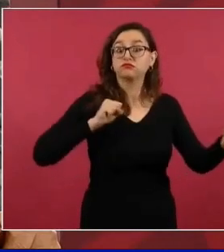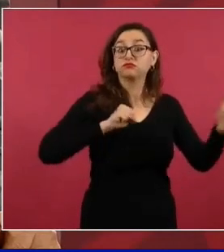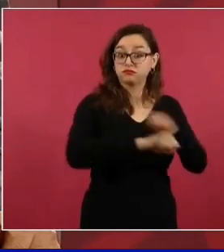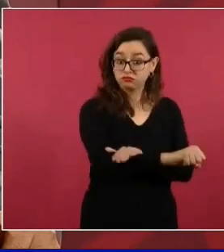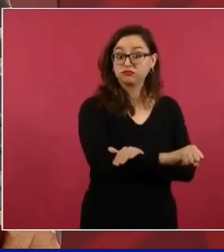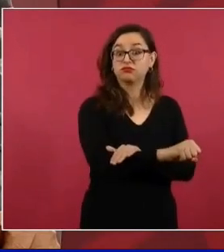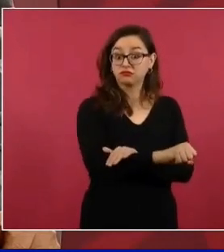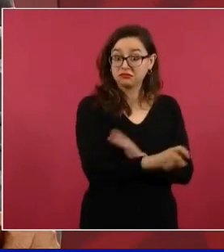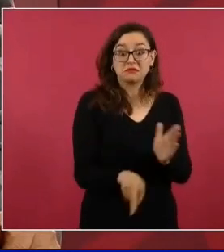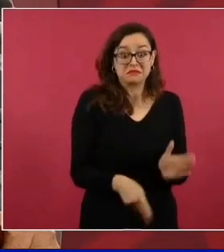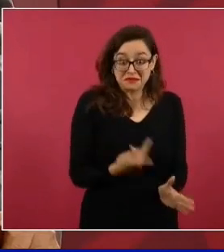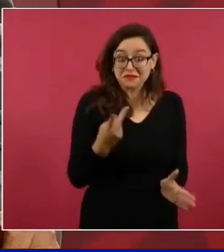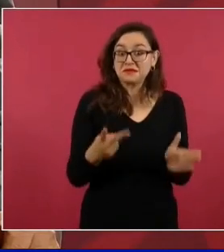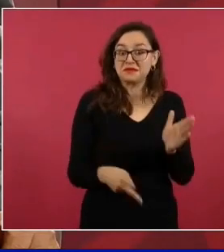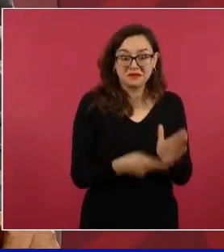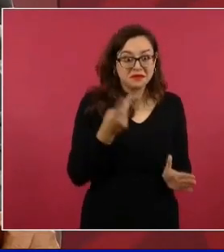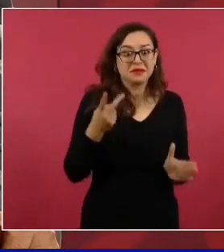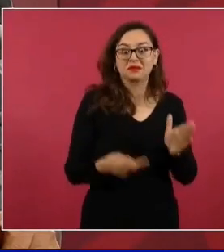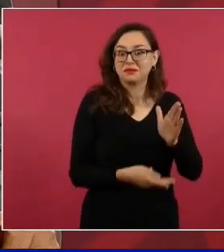Pero